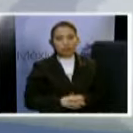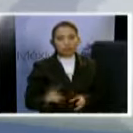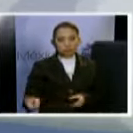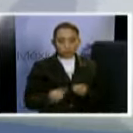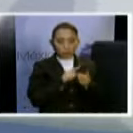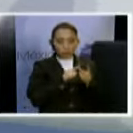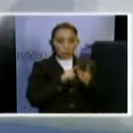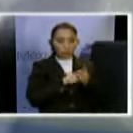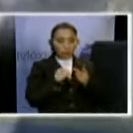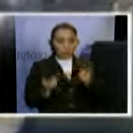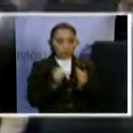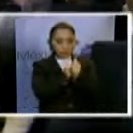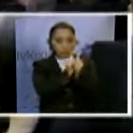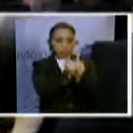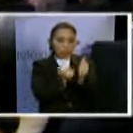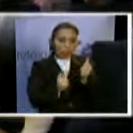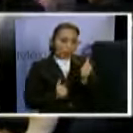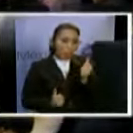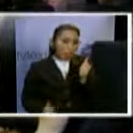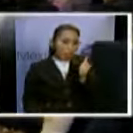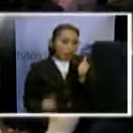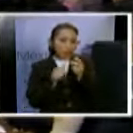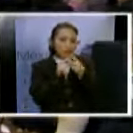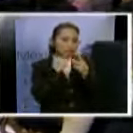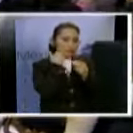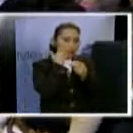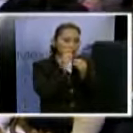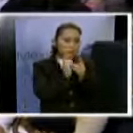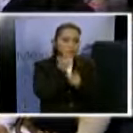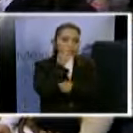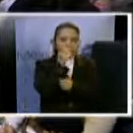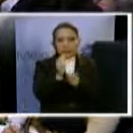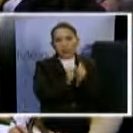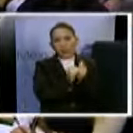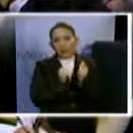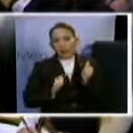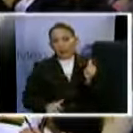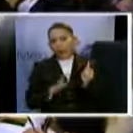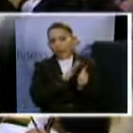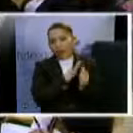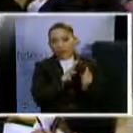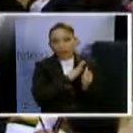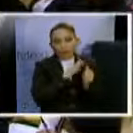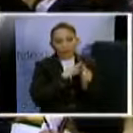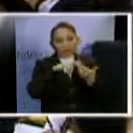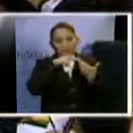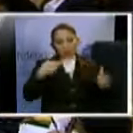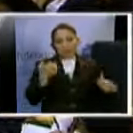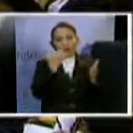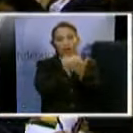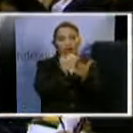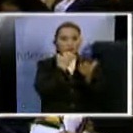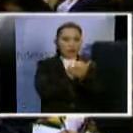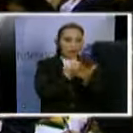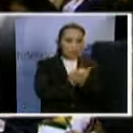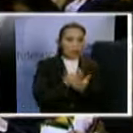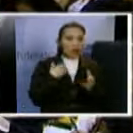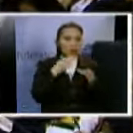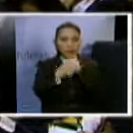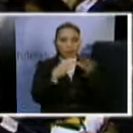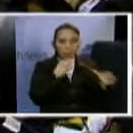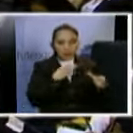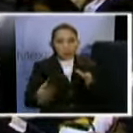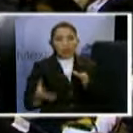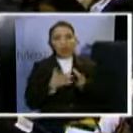Dos, el gran rezago, es un segundo punto que quiero subrayar, el gran rezago que existe entre una amplia relación económica, comercial y